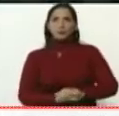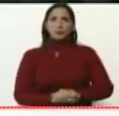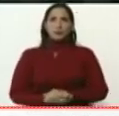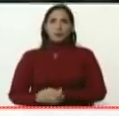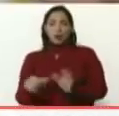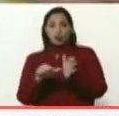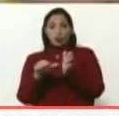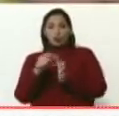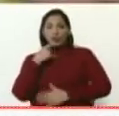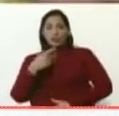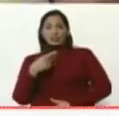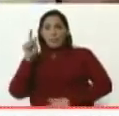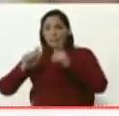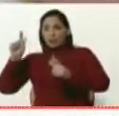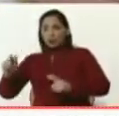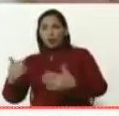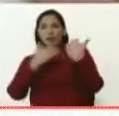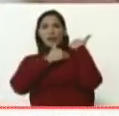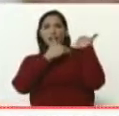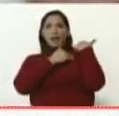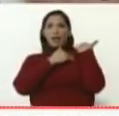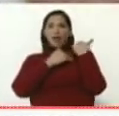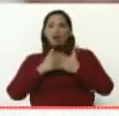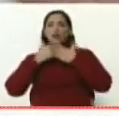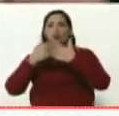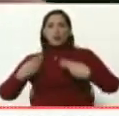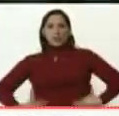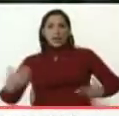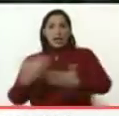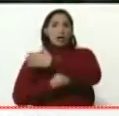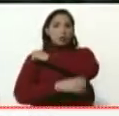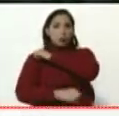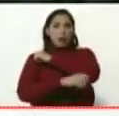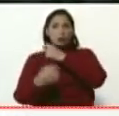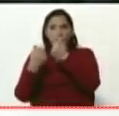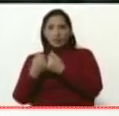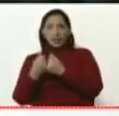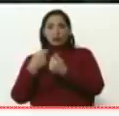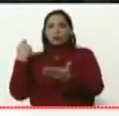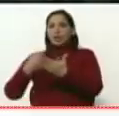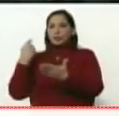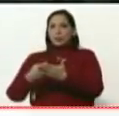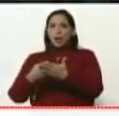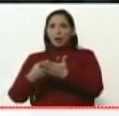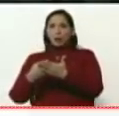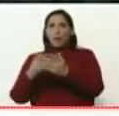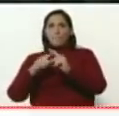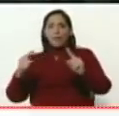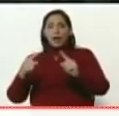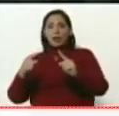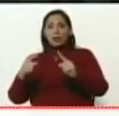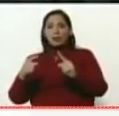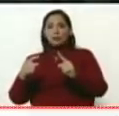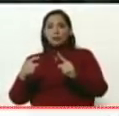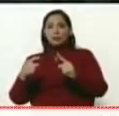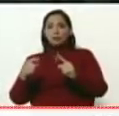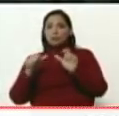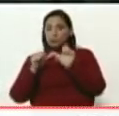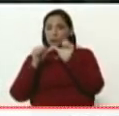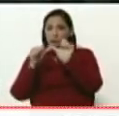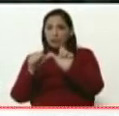que las personas encargadas de la ayuda humanitaria se robaron los reales que estaba destinado al pago y a la manutención de estos